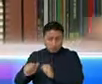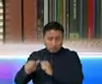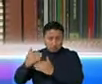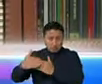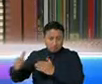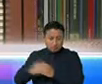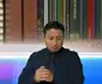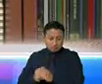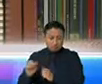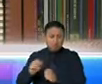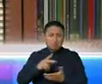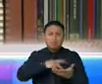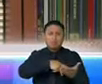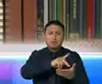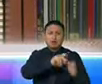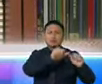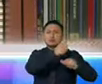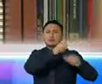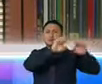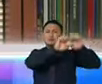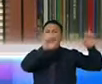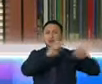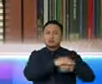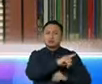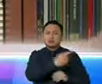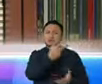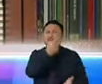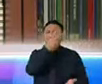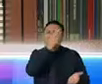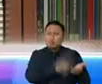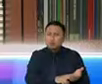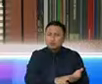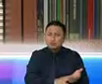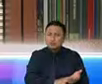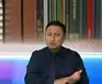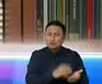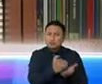a pagar a privados el doble de dinero por